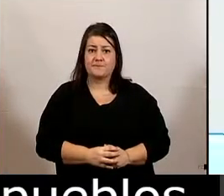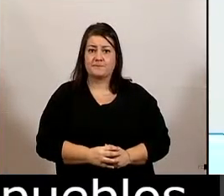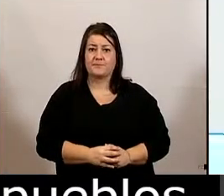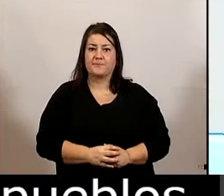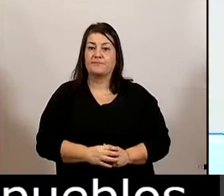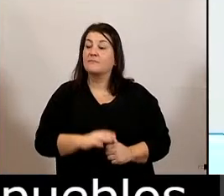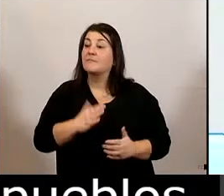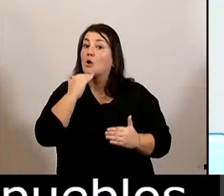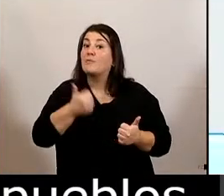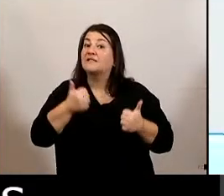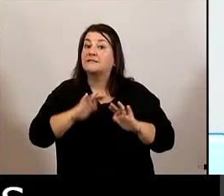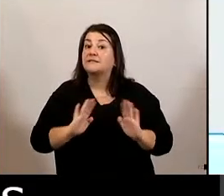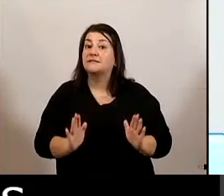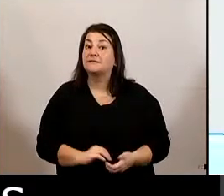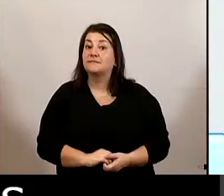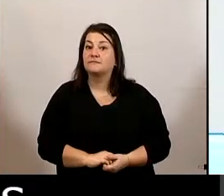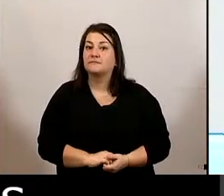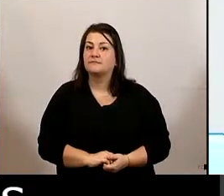¿Algo más?